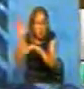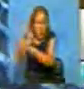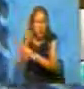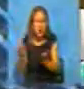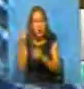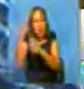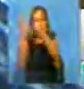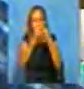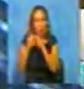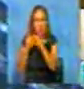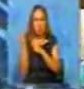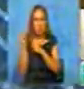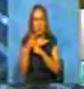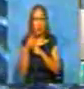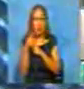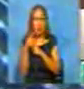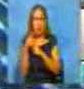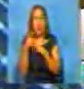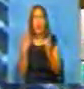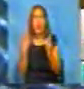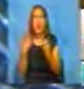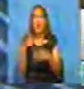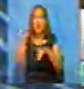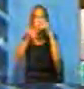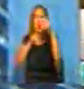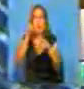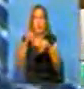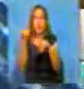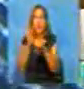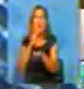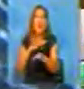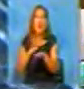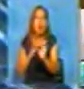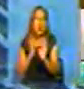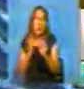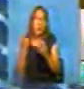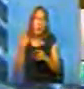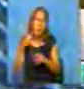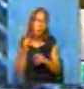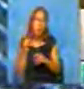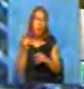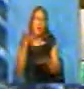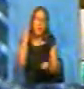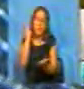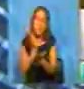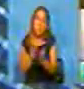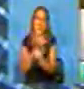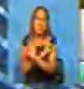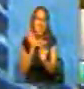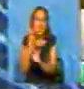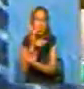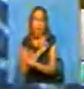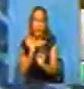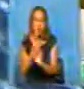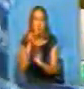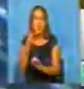en desacuerdo con esto, y por supuesto, no hemos votado la norma, pero bueno, ellos han aplicado el físico como acostumbran a hacer,